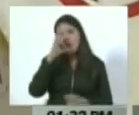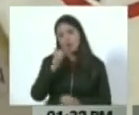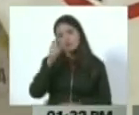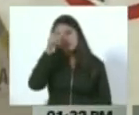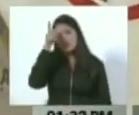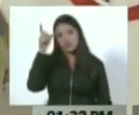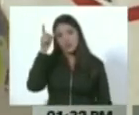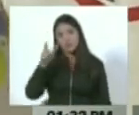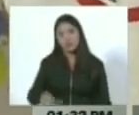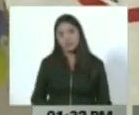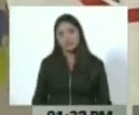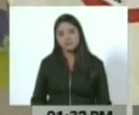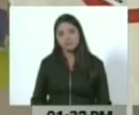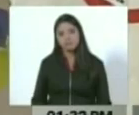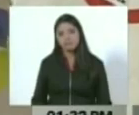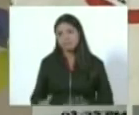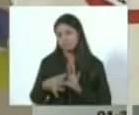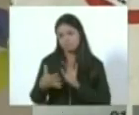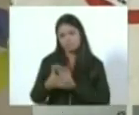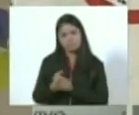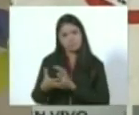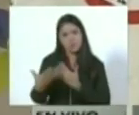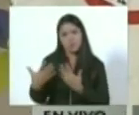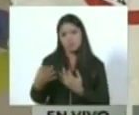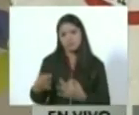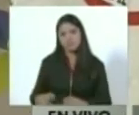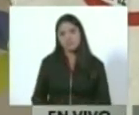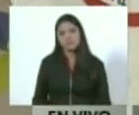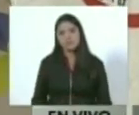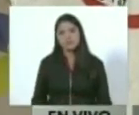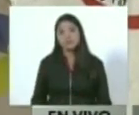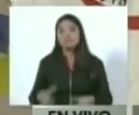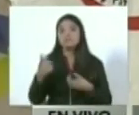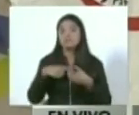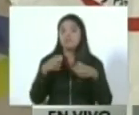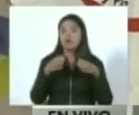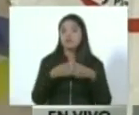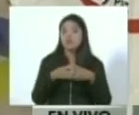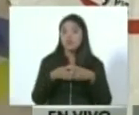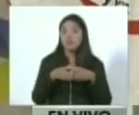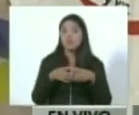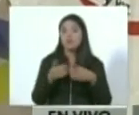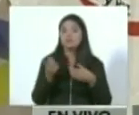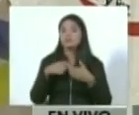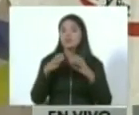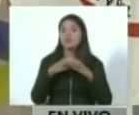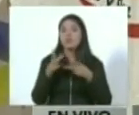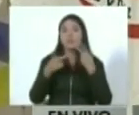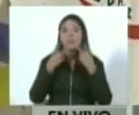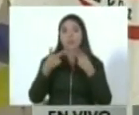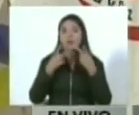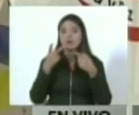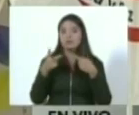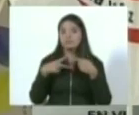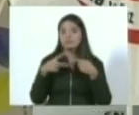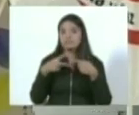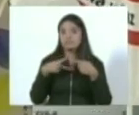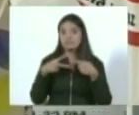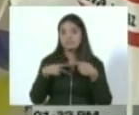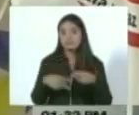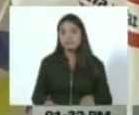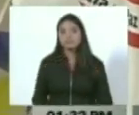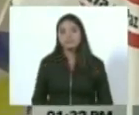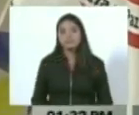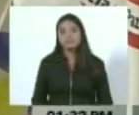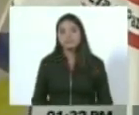Leopoldo López, activista de la organización antidemocrática